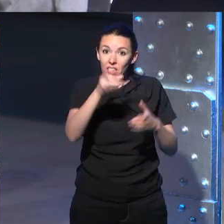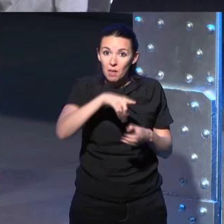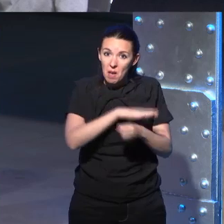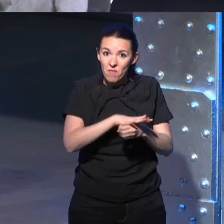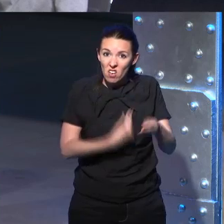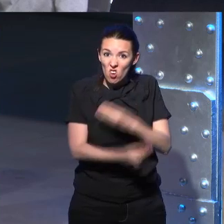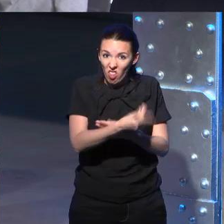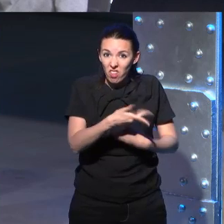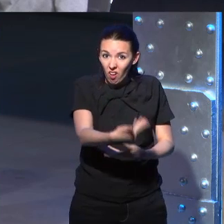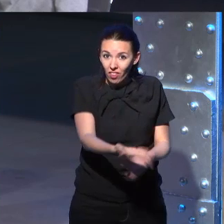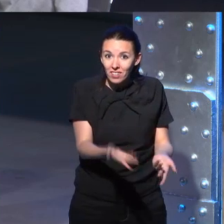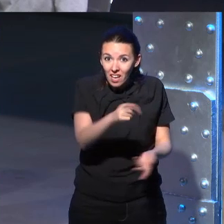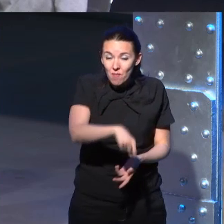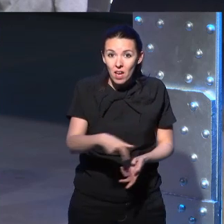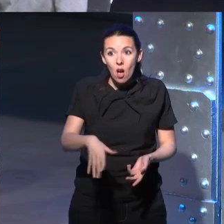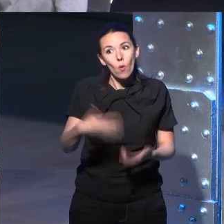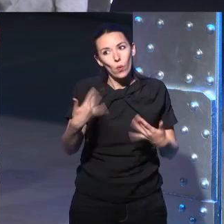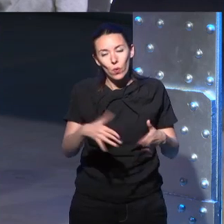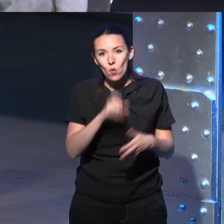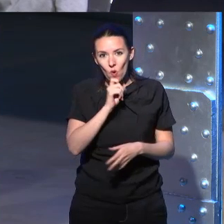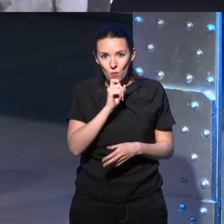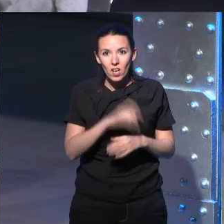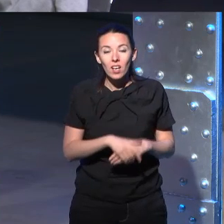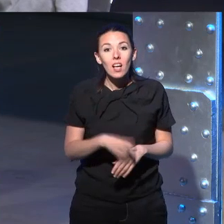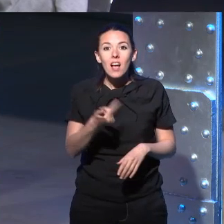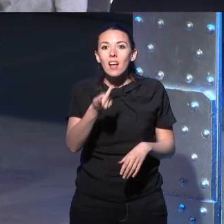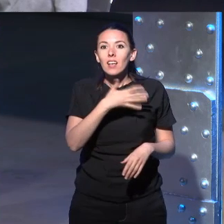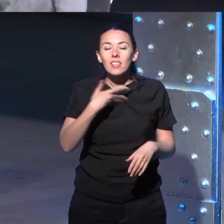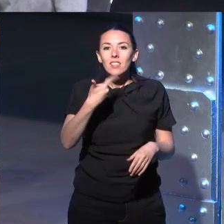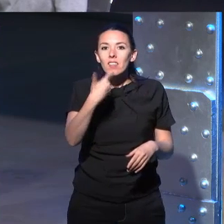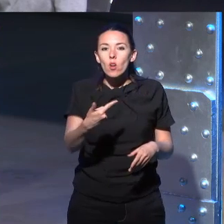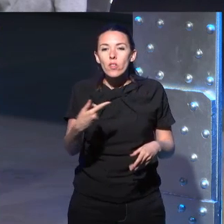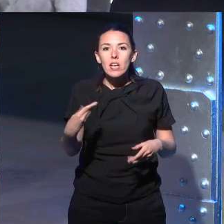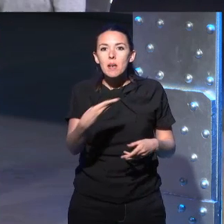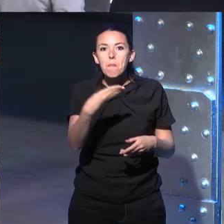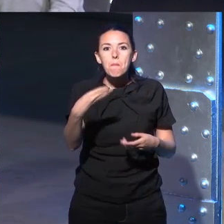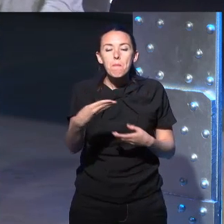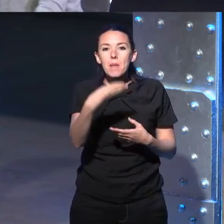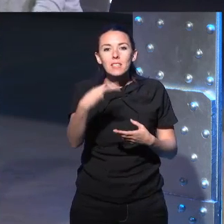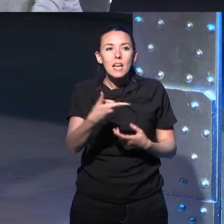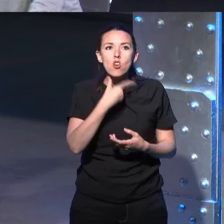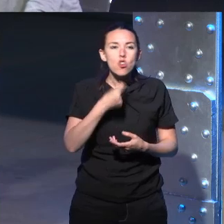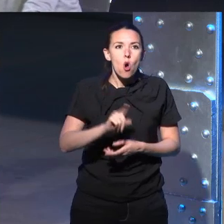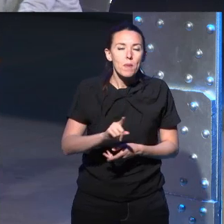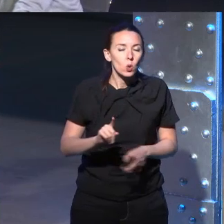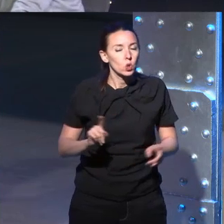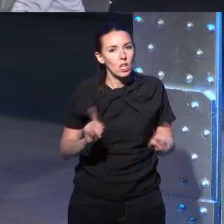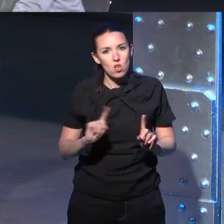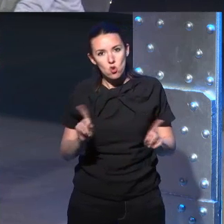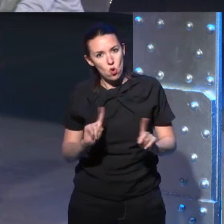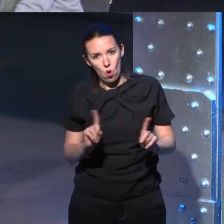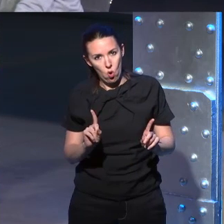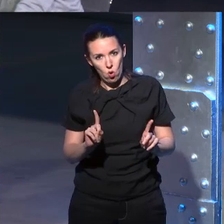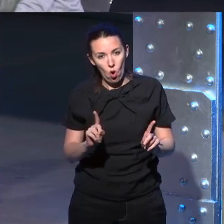barrio. Sí. ¿Y que de qué barrio? Ahora, no quiero decir con esto que los Beatles no me gusten. No. O